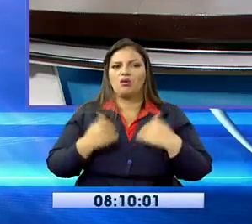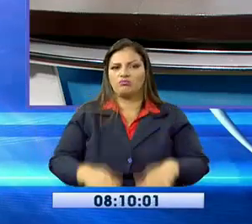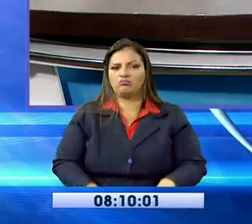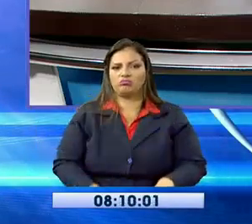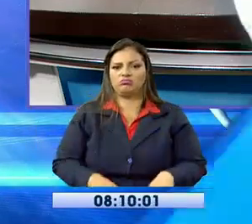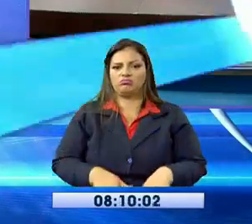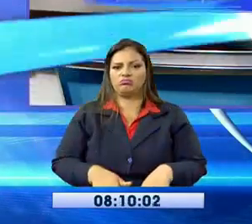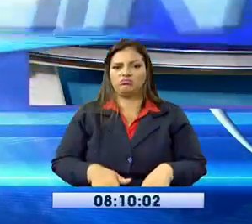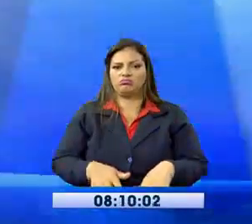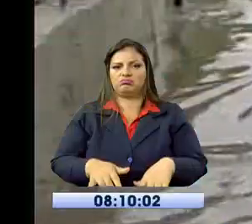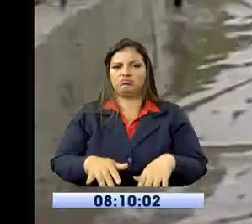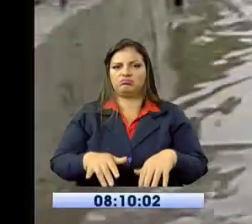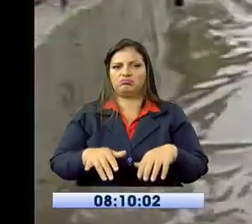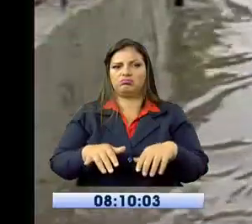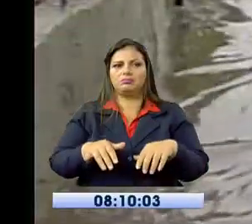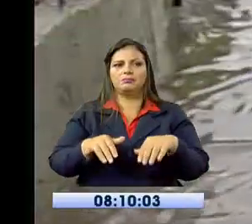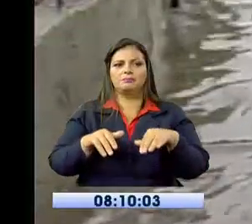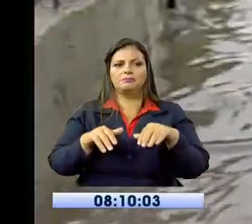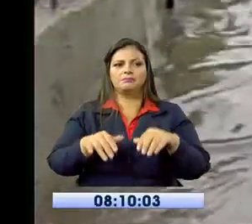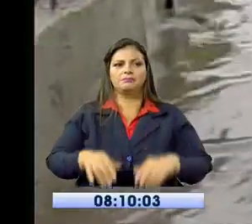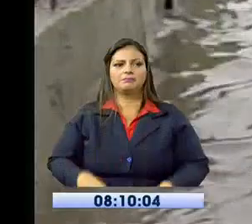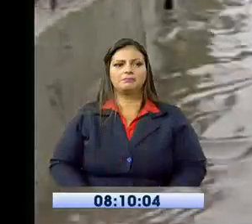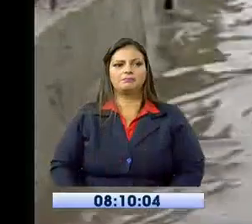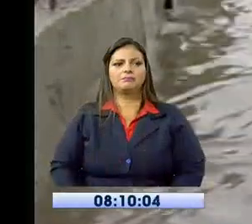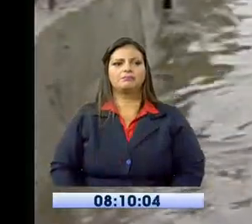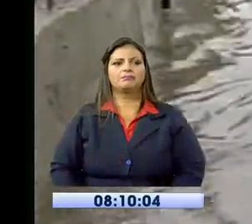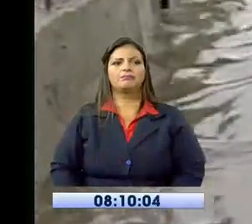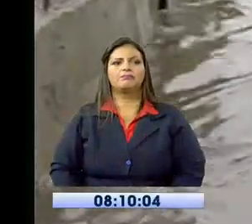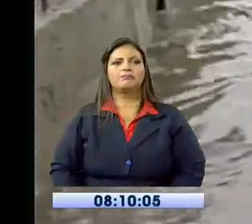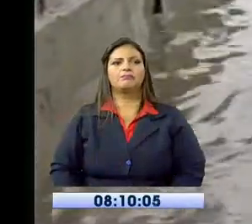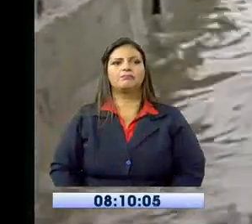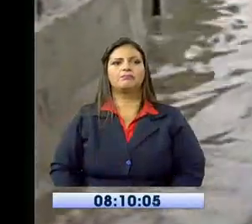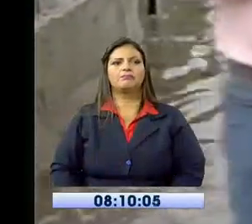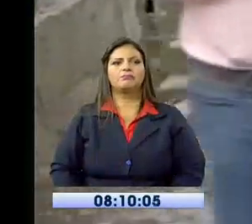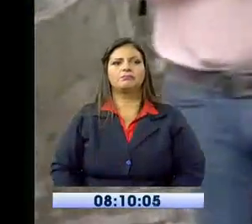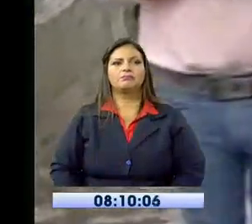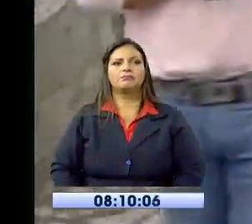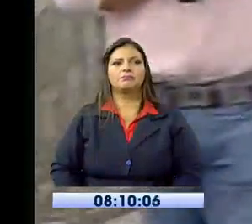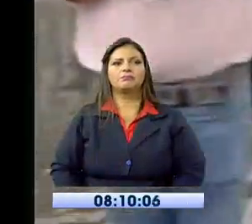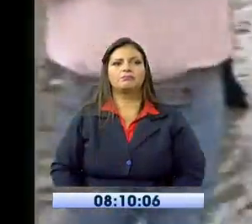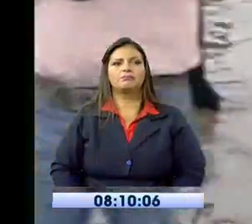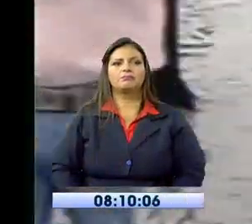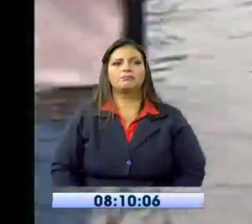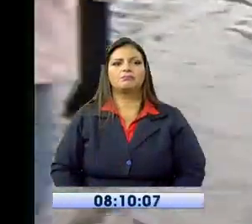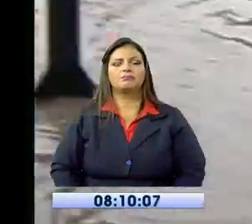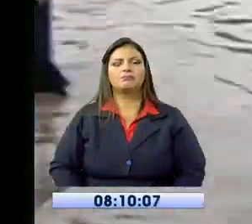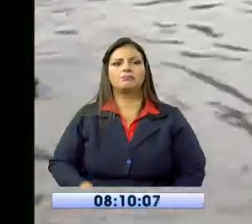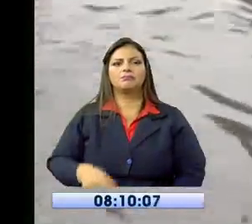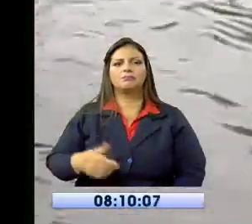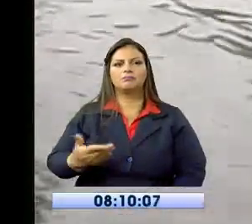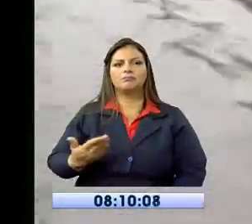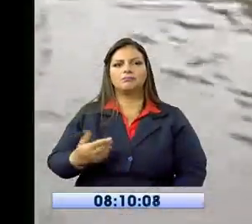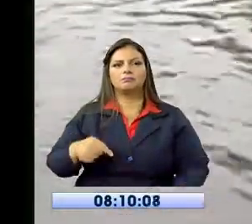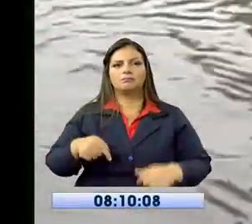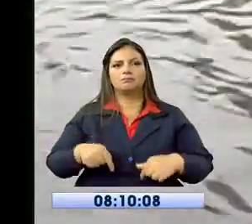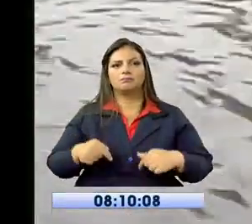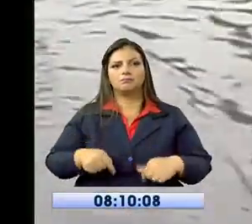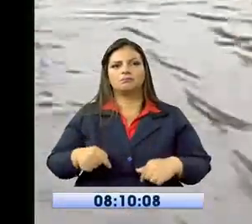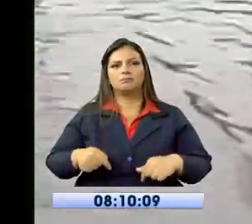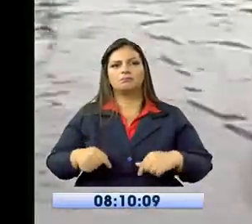los estragos propios de la inundación y yo me encuentro acá, por ejemplo, muy cerquita al canal Cuidado Tenlodas, aquí en la avenida Las